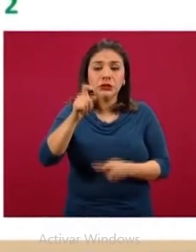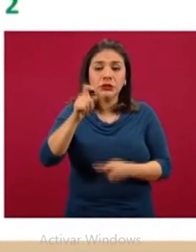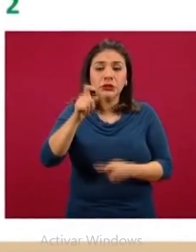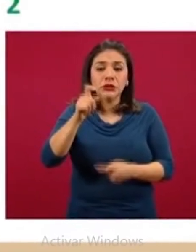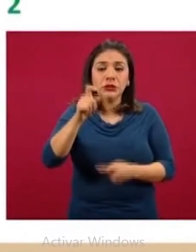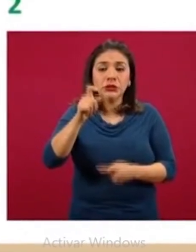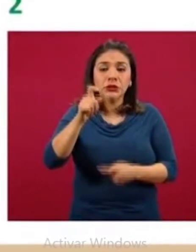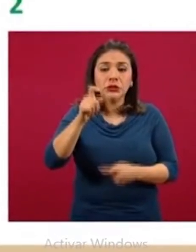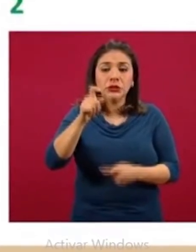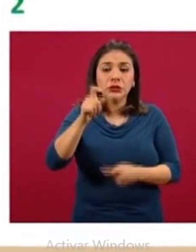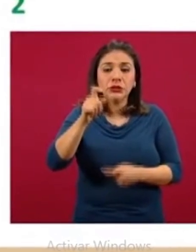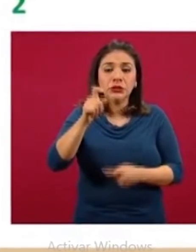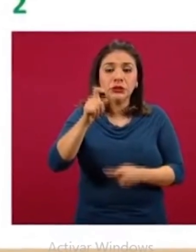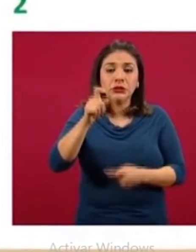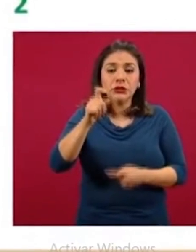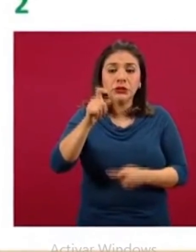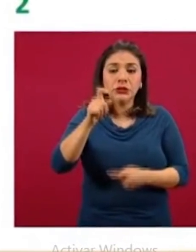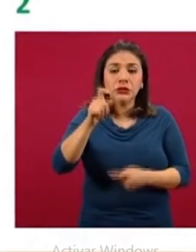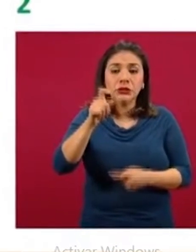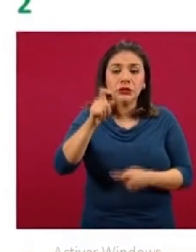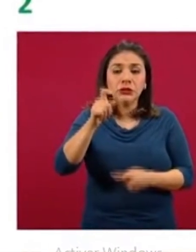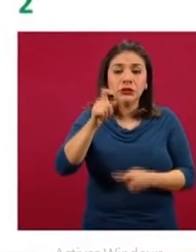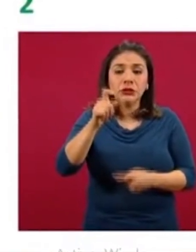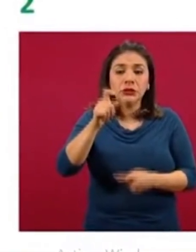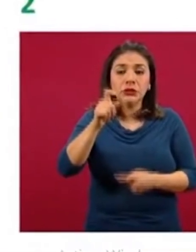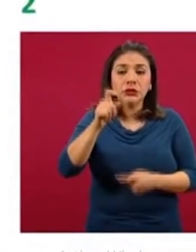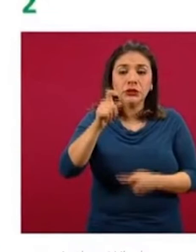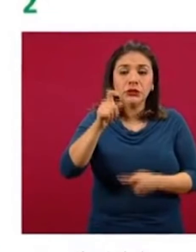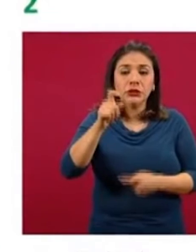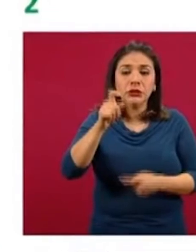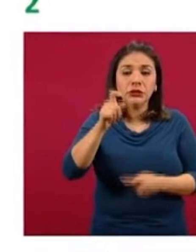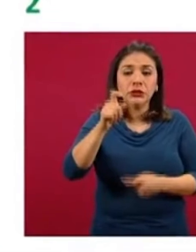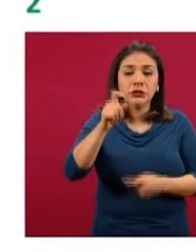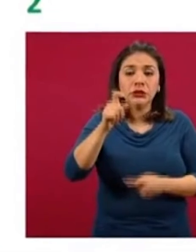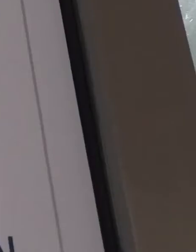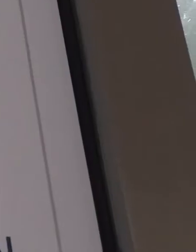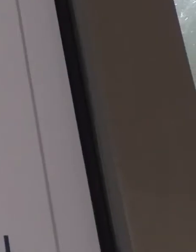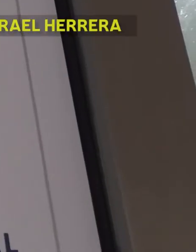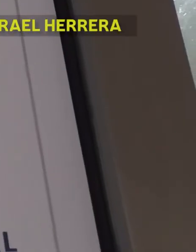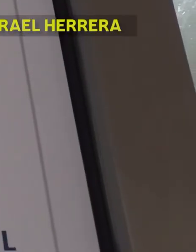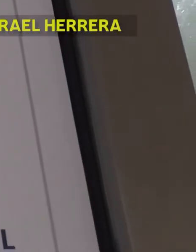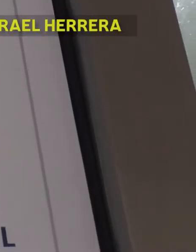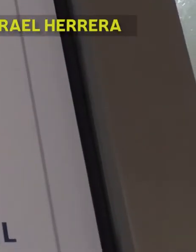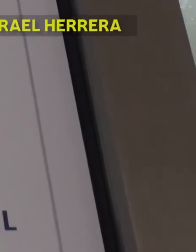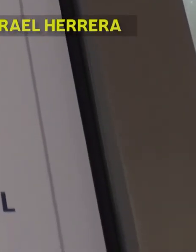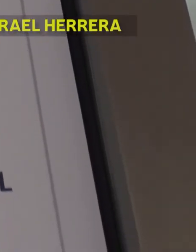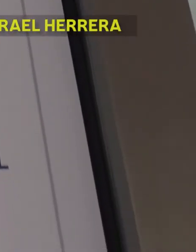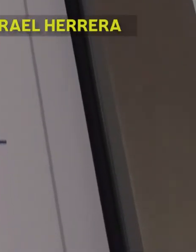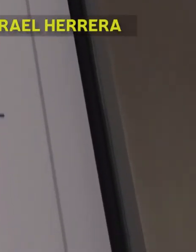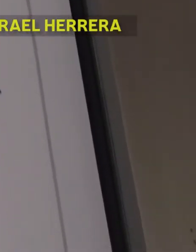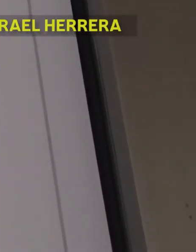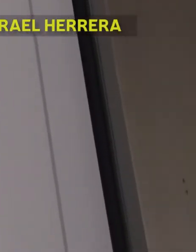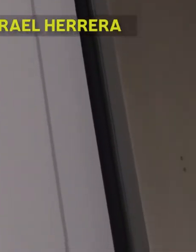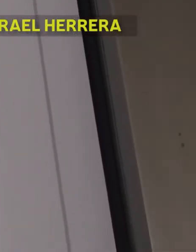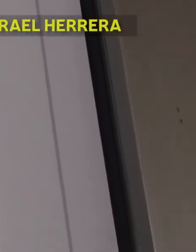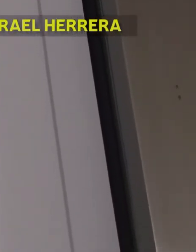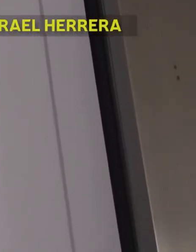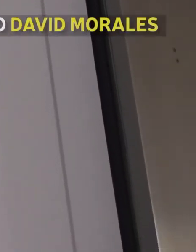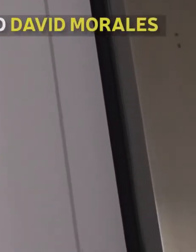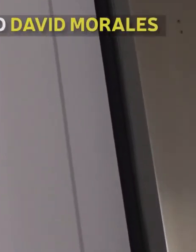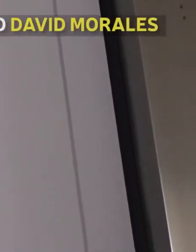naranja significa más restricciones, reducción en actividades, menos empleos. Diciembre es un mes importante para la